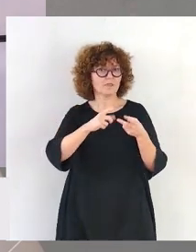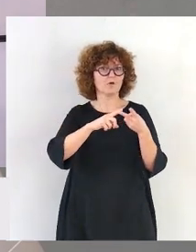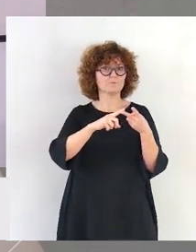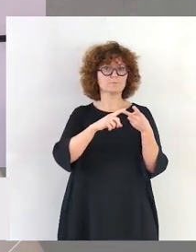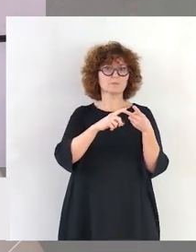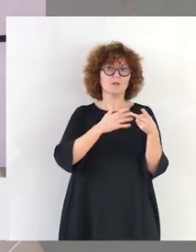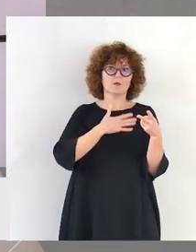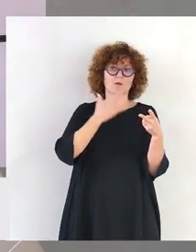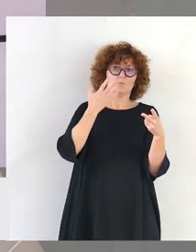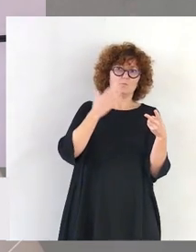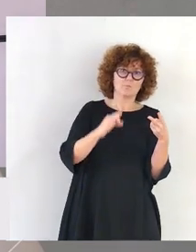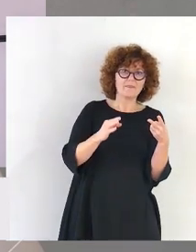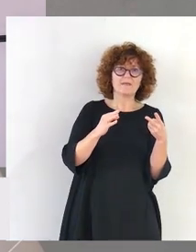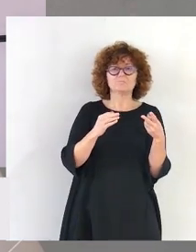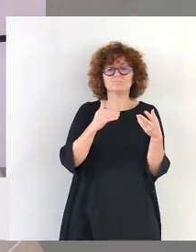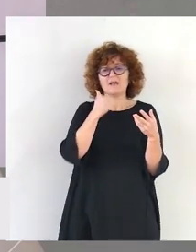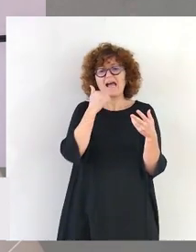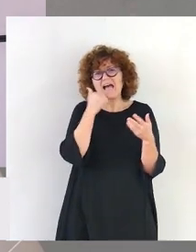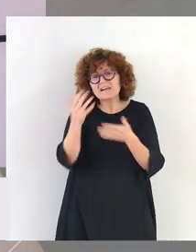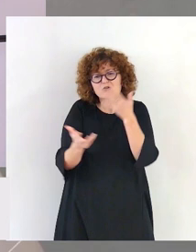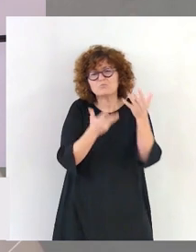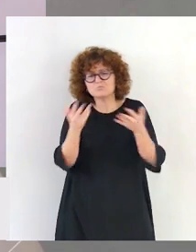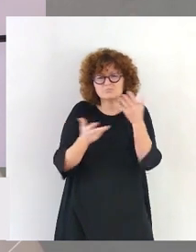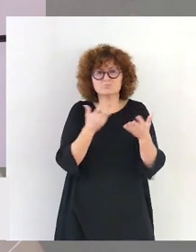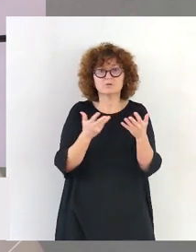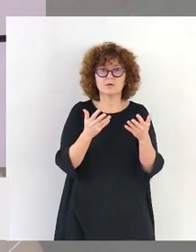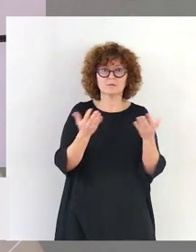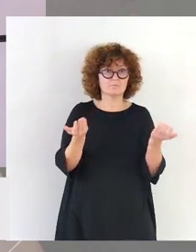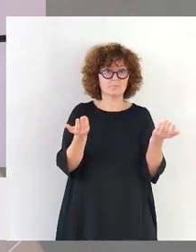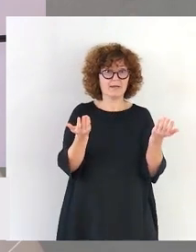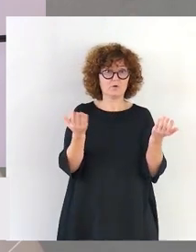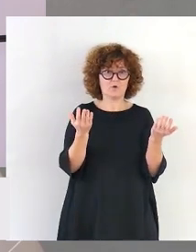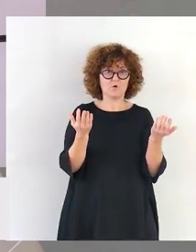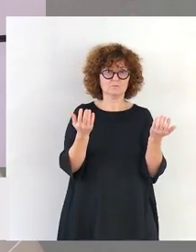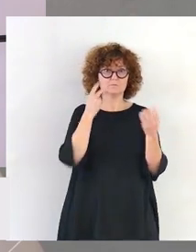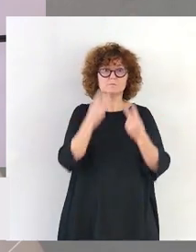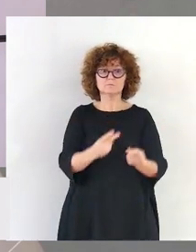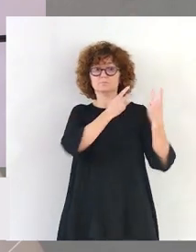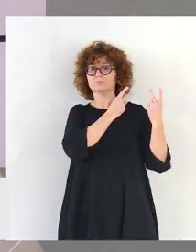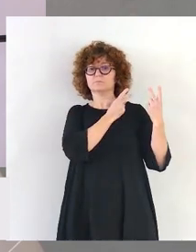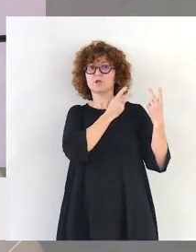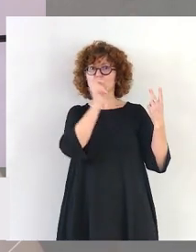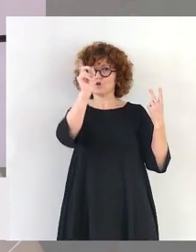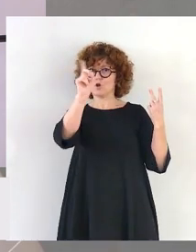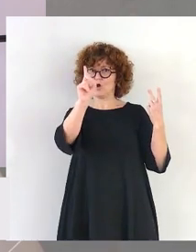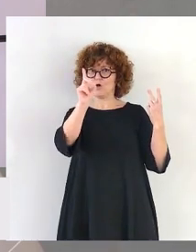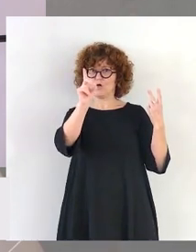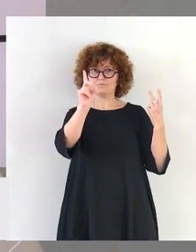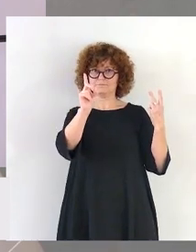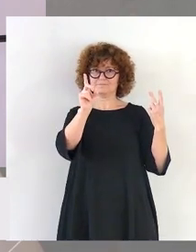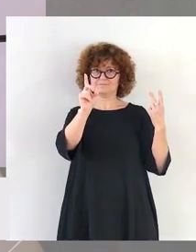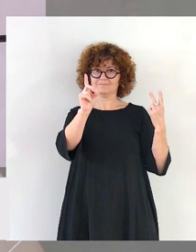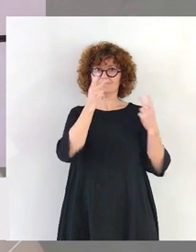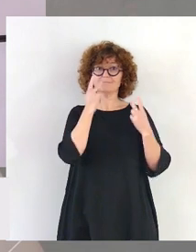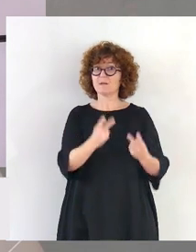va un poquito justo lo que tiene que hacer pero tenemos que hacer pedagogía para decirle mire usted no mire para atrás no mire para atrás mirar para atrás